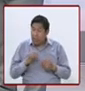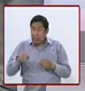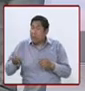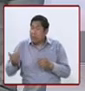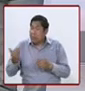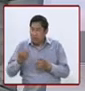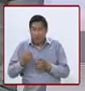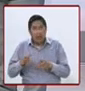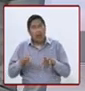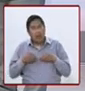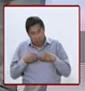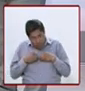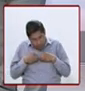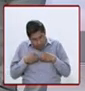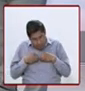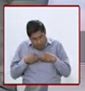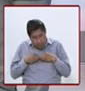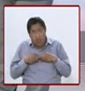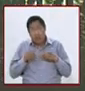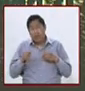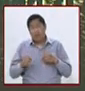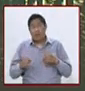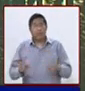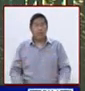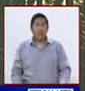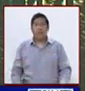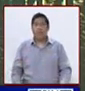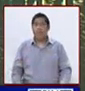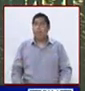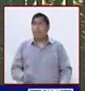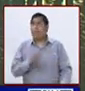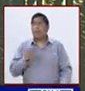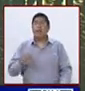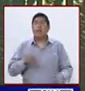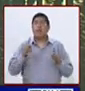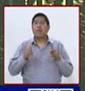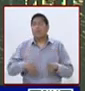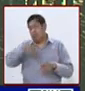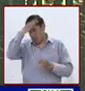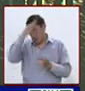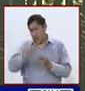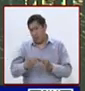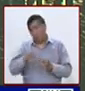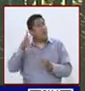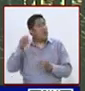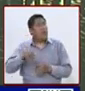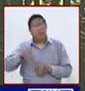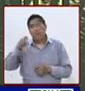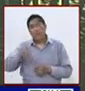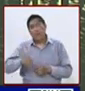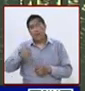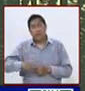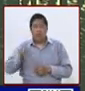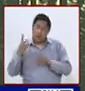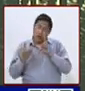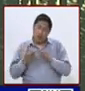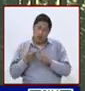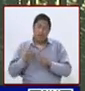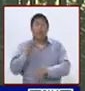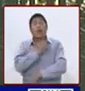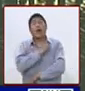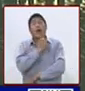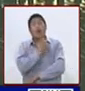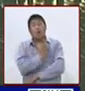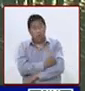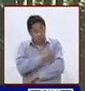Entonces, accedes. A ver, dos cosas. Para la persona de fe, esto no es necesario. Y dos, las autoridades tienen